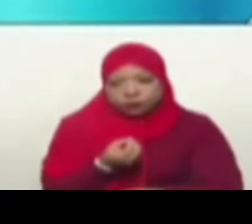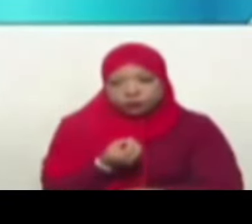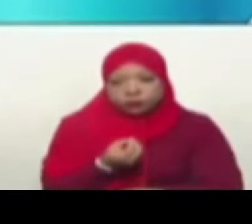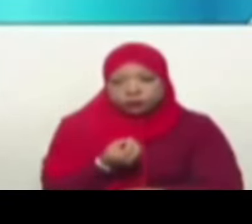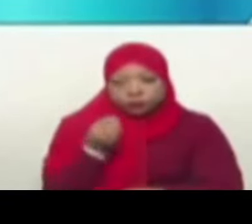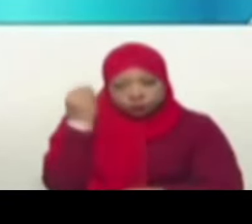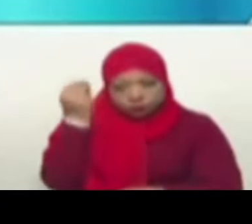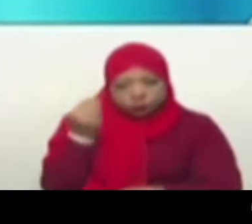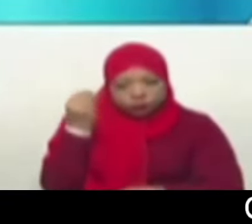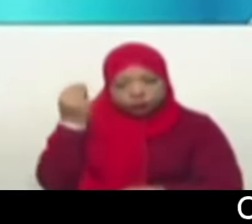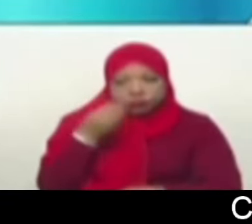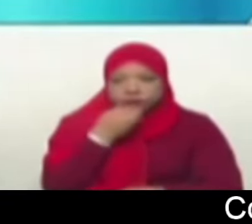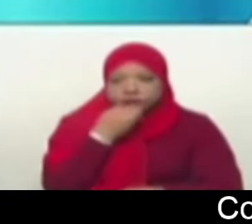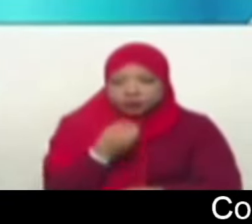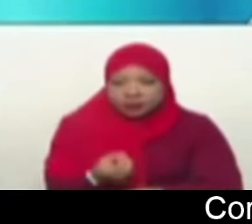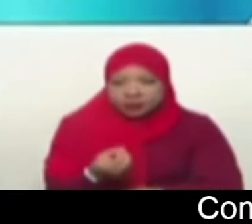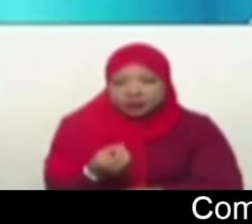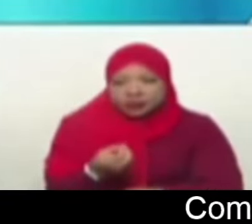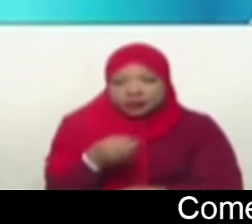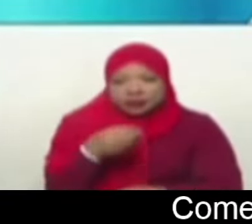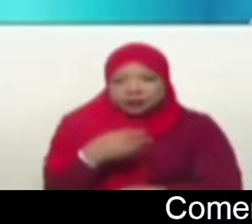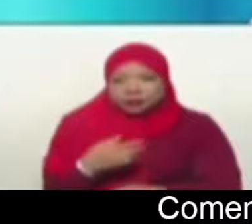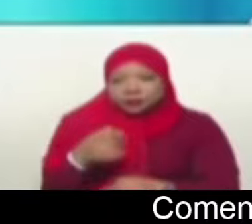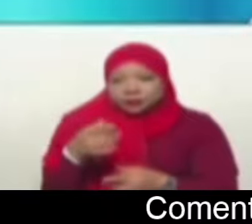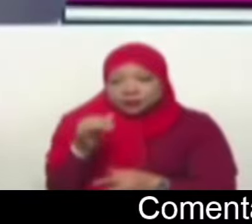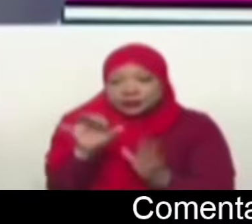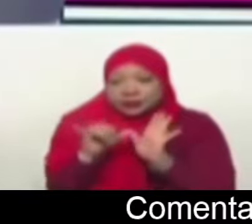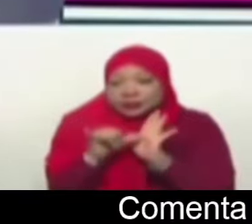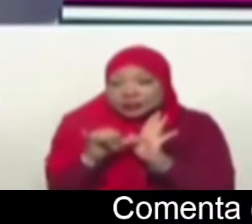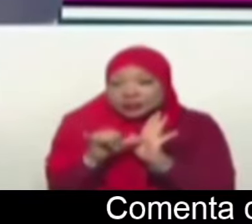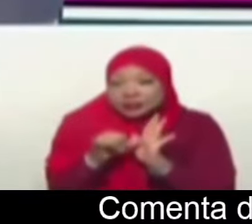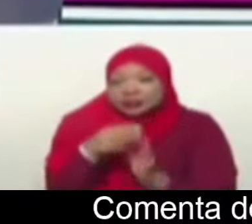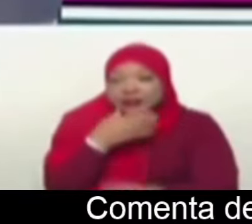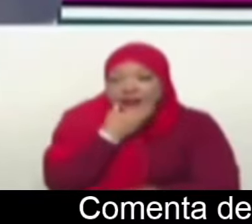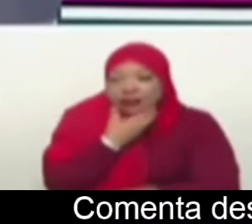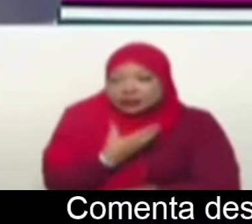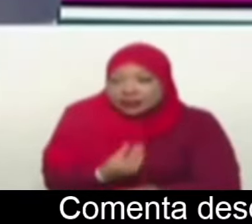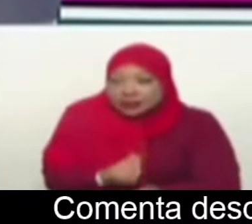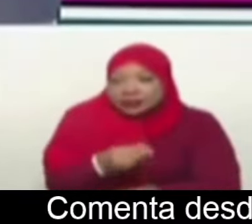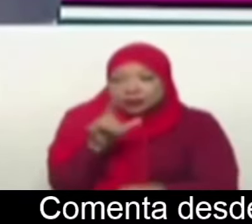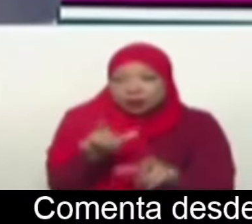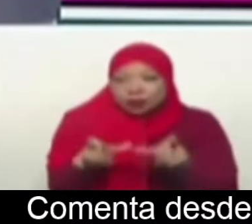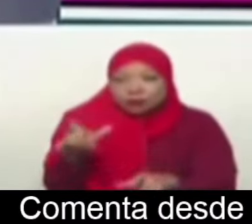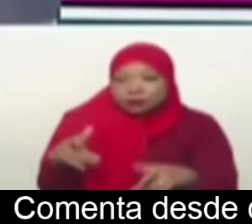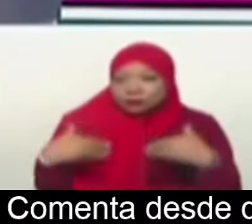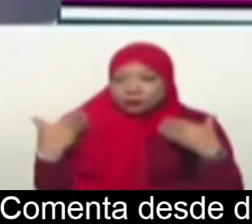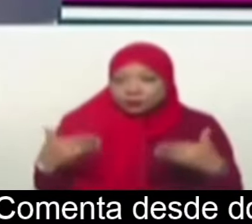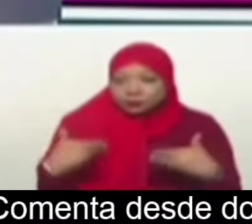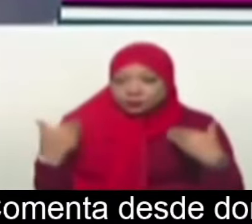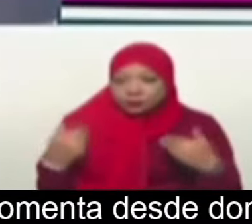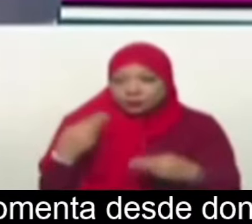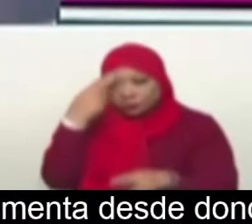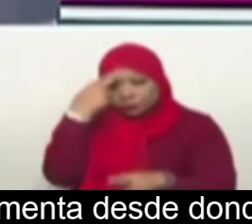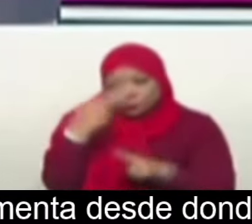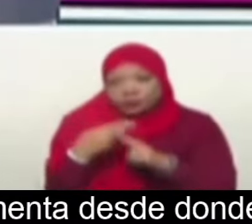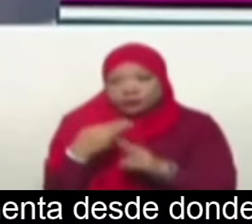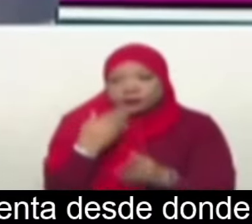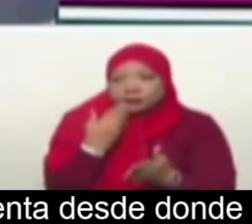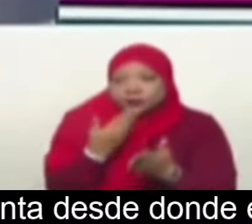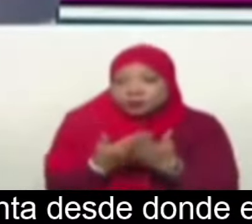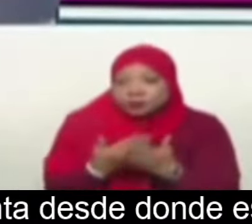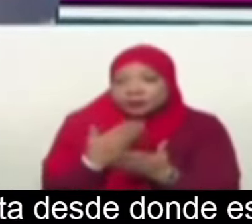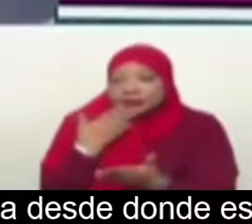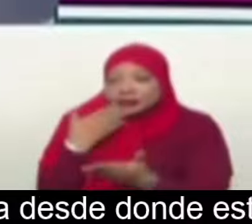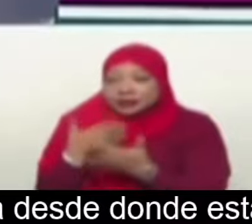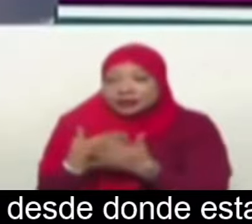Huele a Navidad, huele a Navidad. Y por eso este año, en homenaje a ustedes, en agradecimiento a